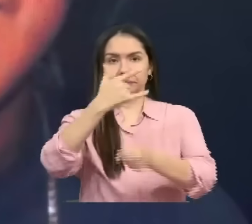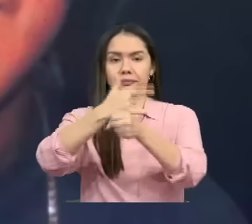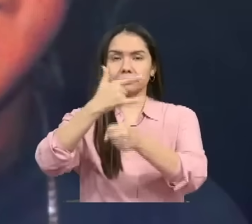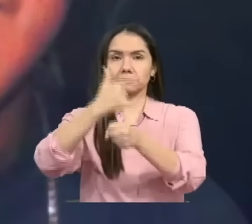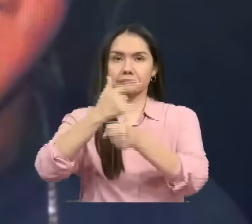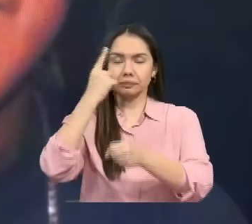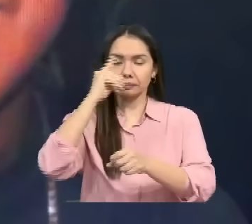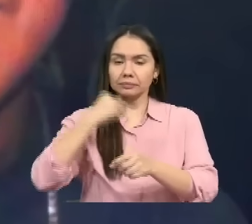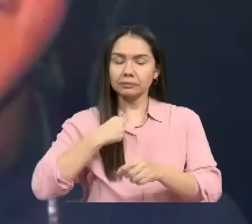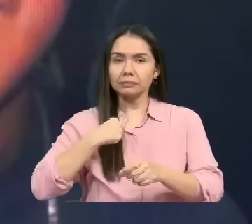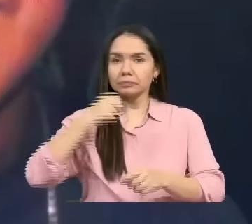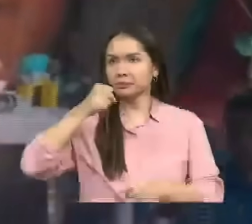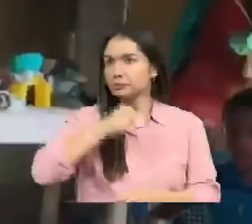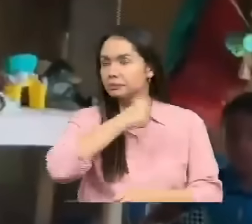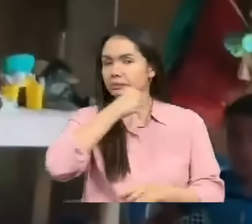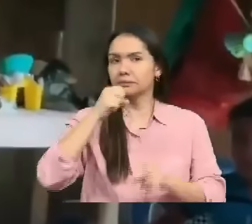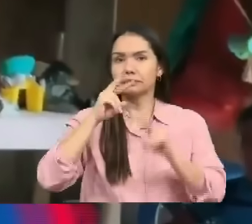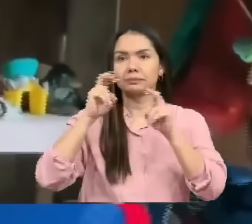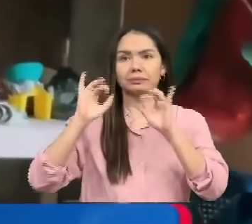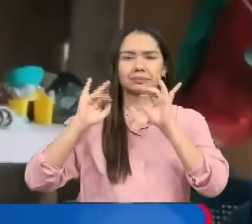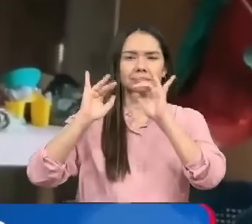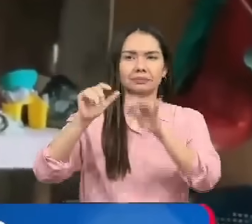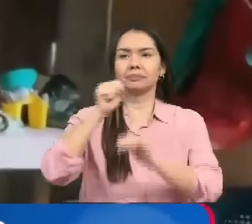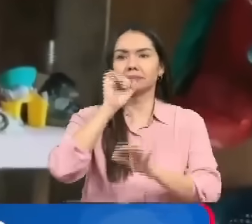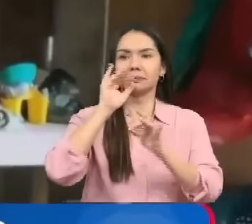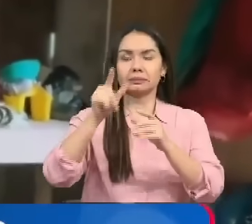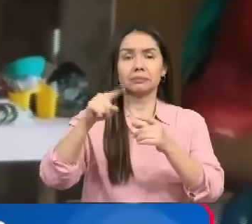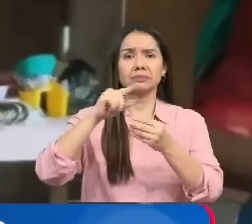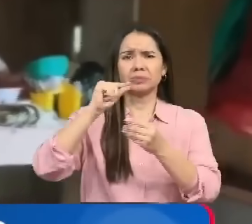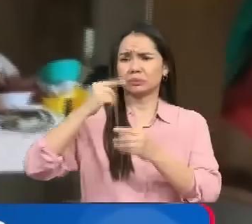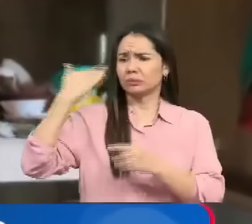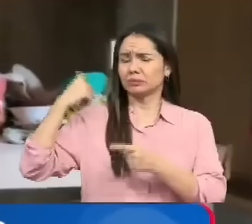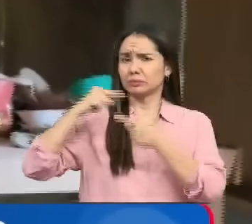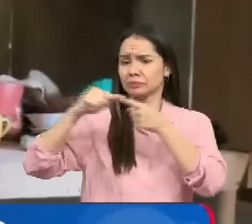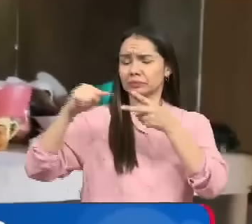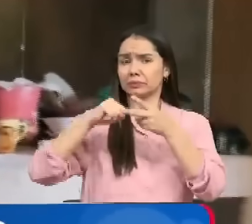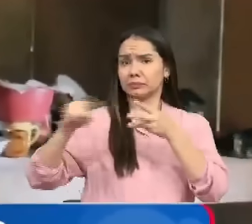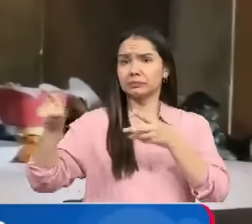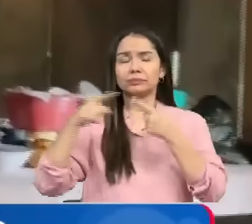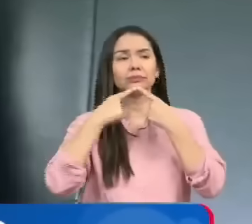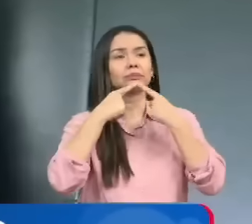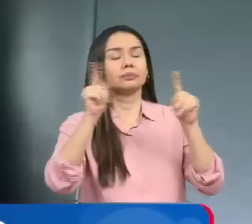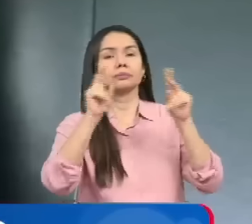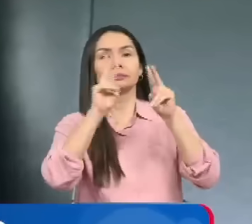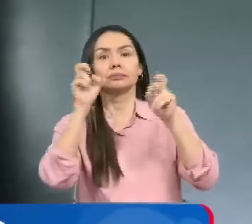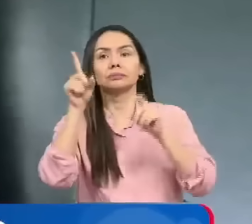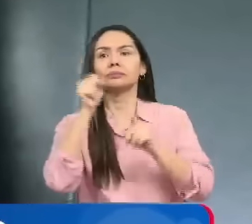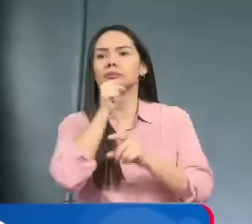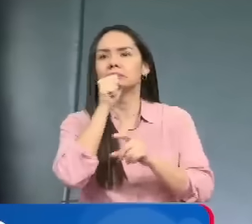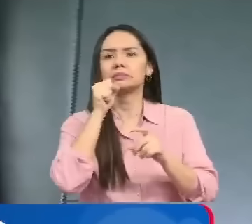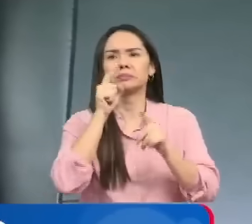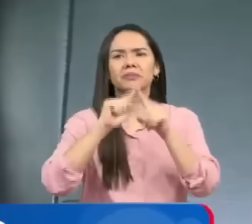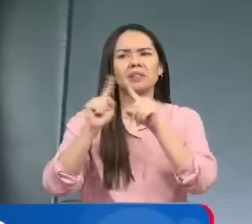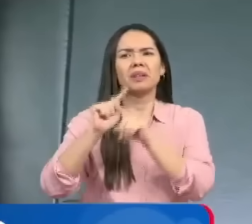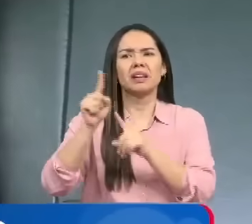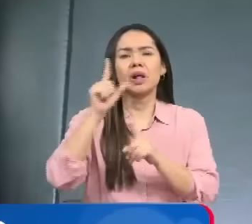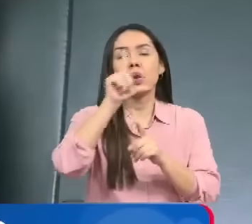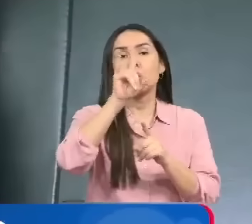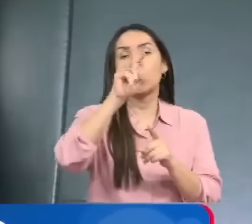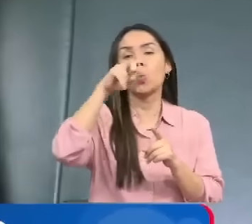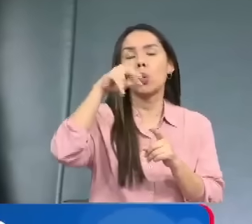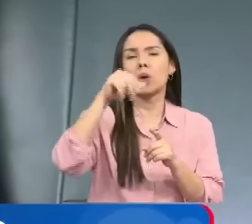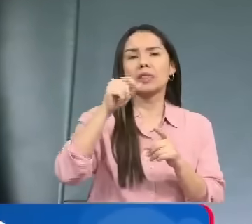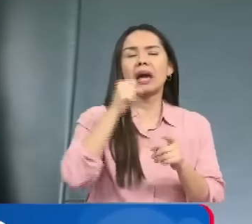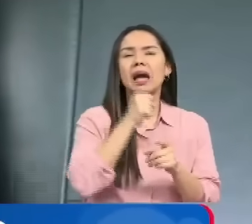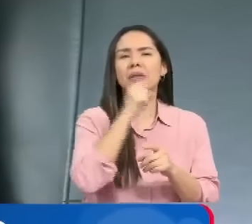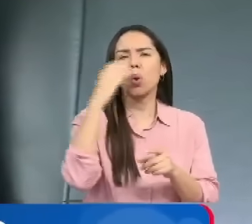de convertirse en un cantante y artista reconocido. Hace algunas semanas, Farruko Pop hizo el lanzamiento de covers de las canciones Luna, del